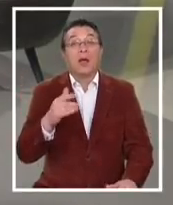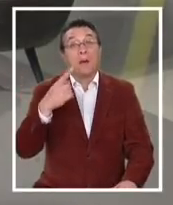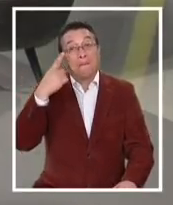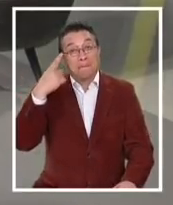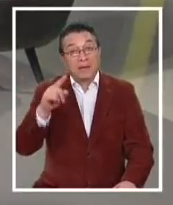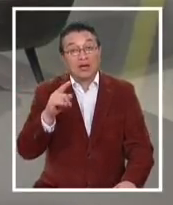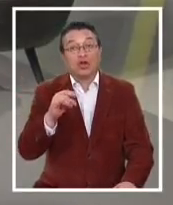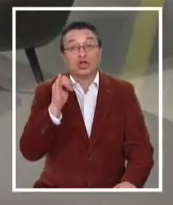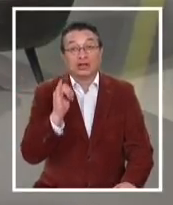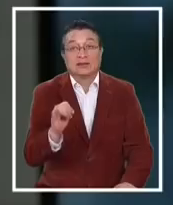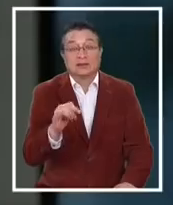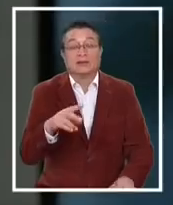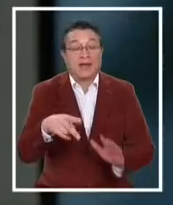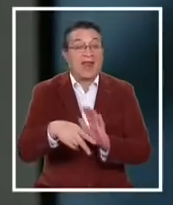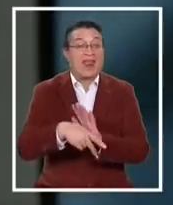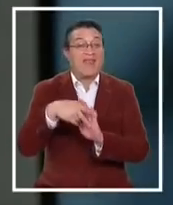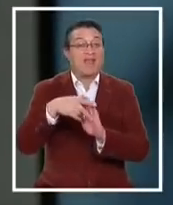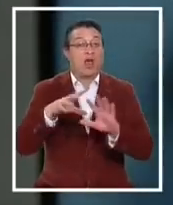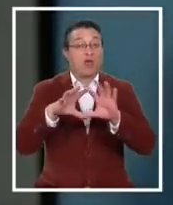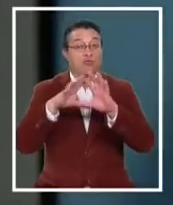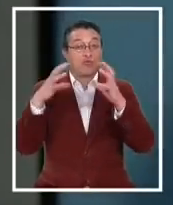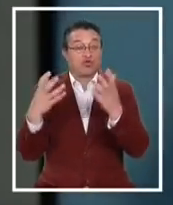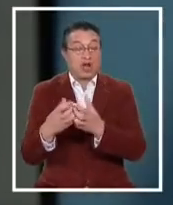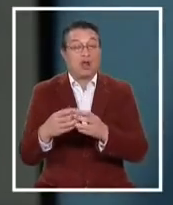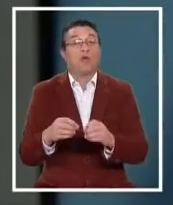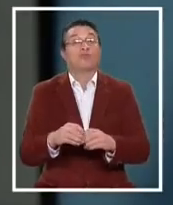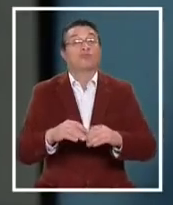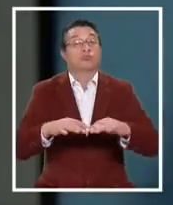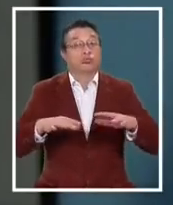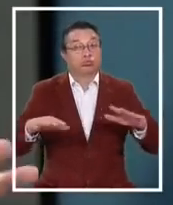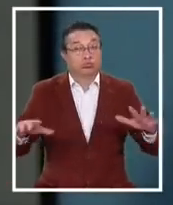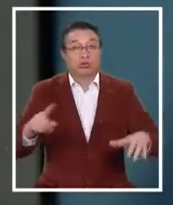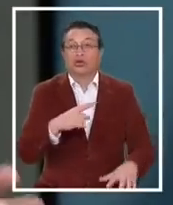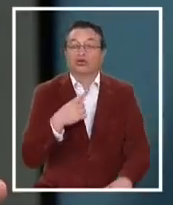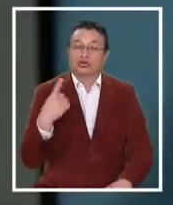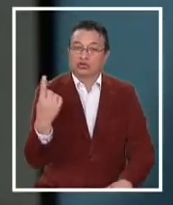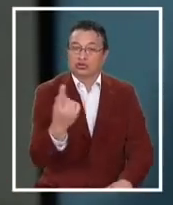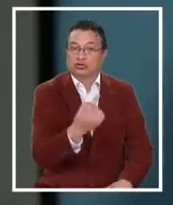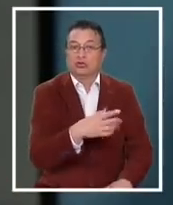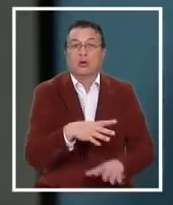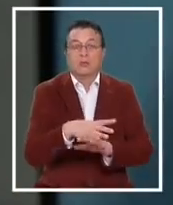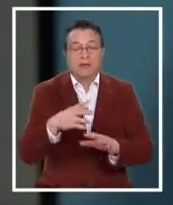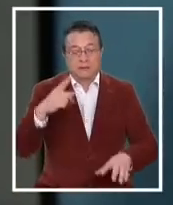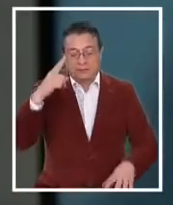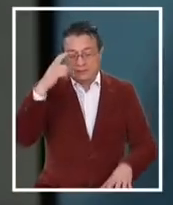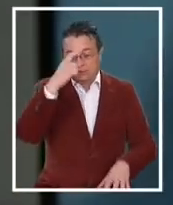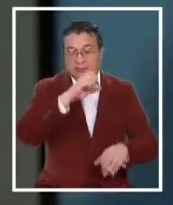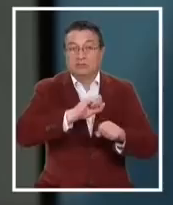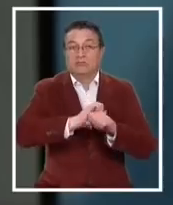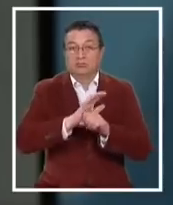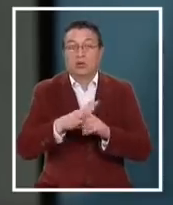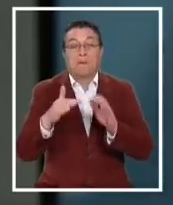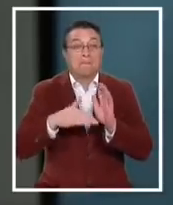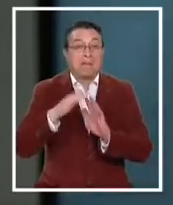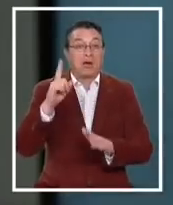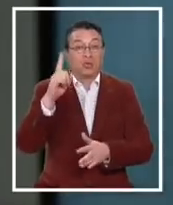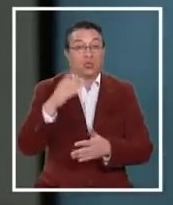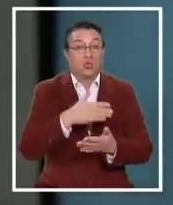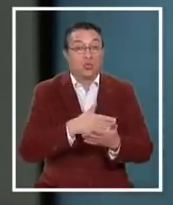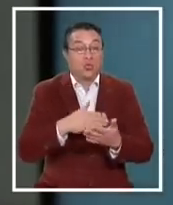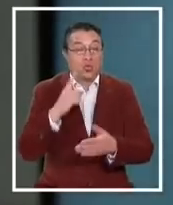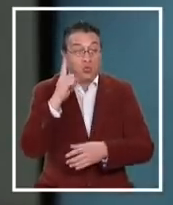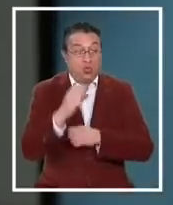perjuicio de lo anterior, sabemos que a nivel mundial aumentaron y están todos en los momentos más críticos de la pandemia, a pesar de que ha pasado más de un año, porque es un